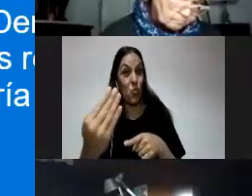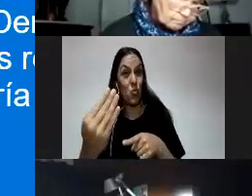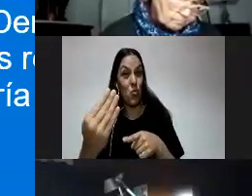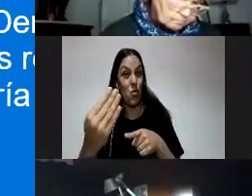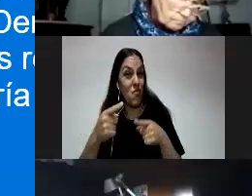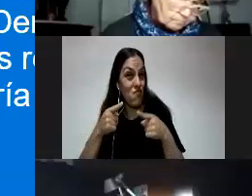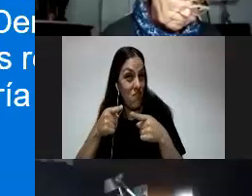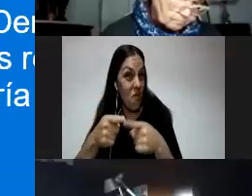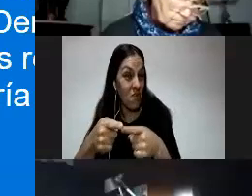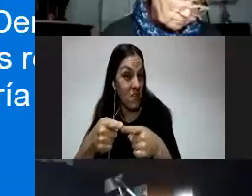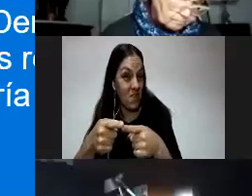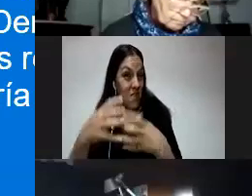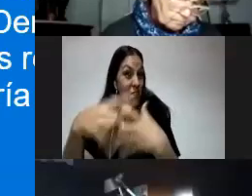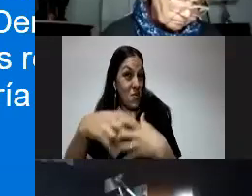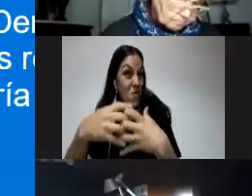Claro.